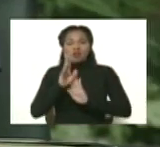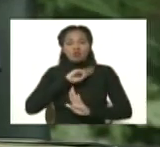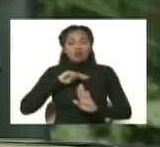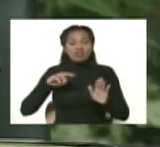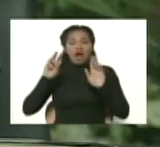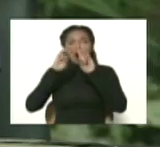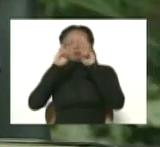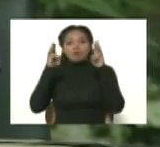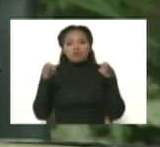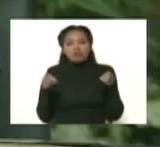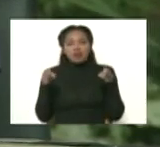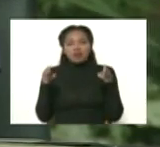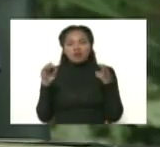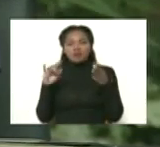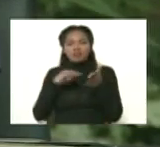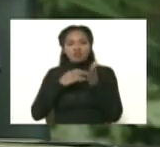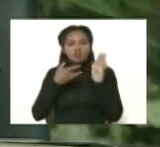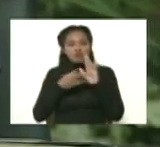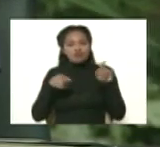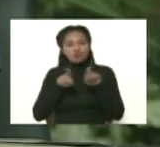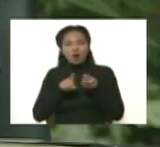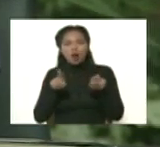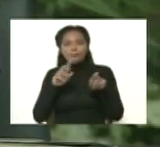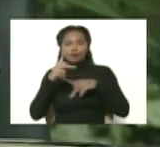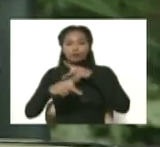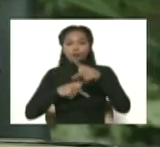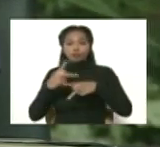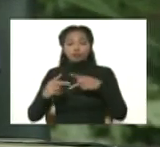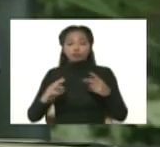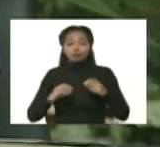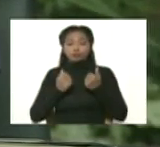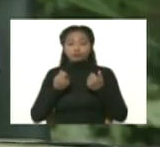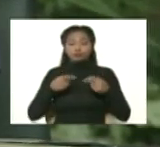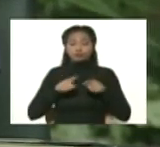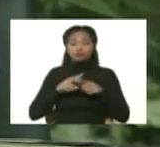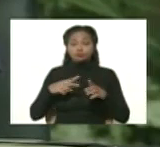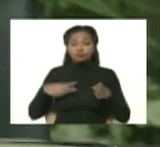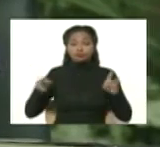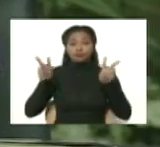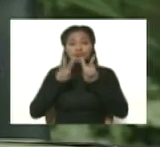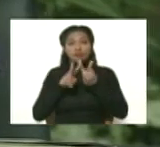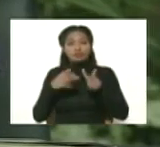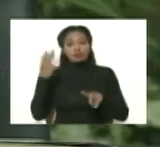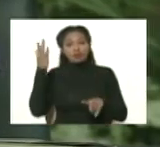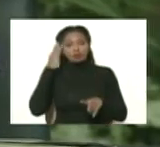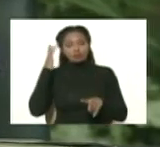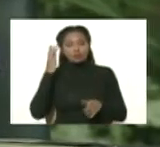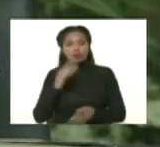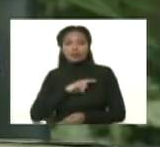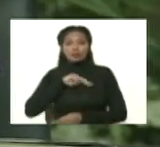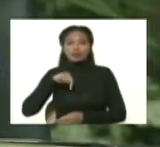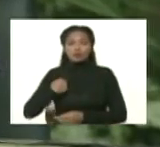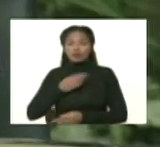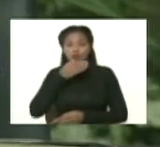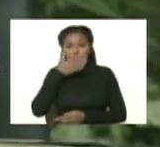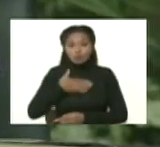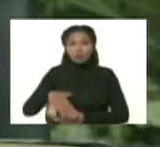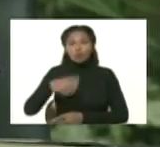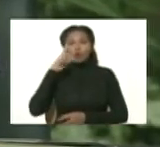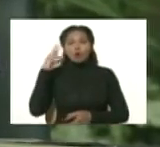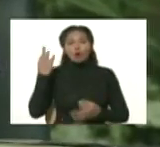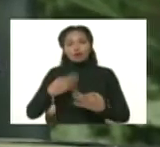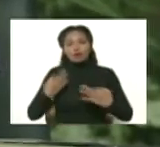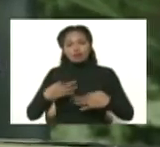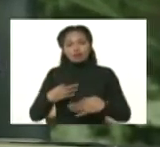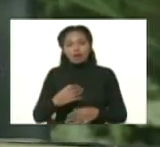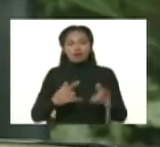modelo tecnológico y productivo con el potencial de rescate y revalorización de los saberes de nuestros pueblos originarios